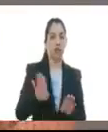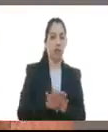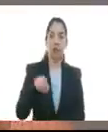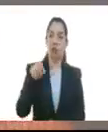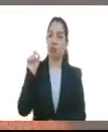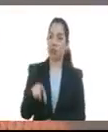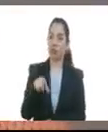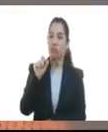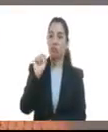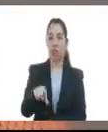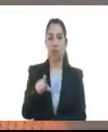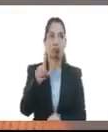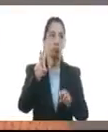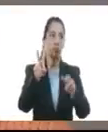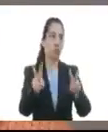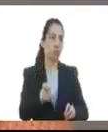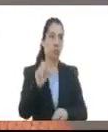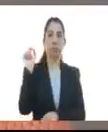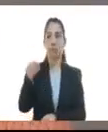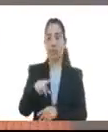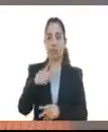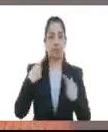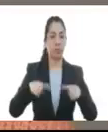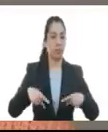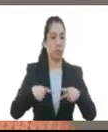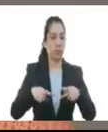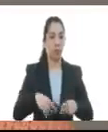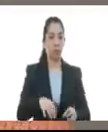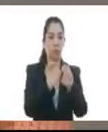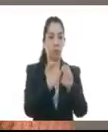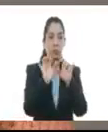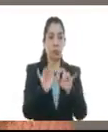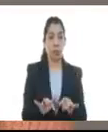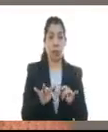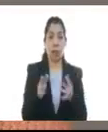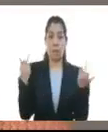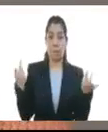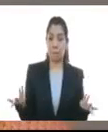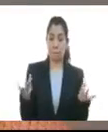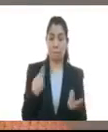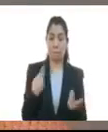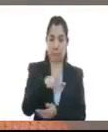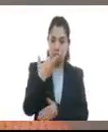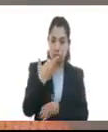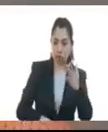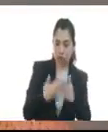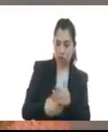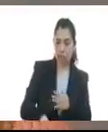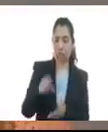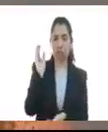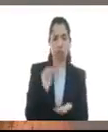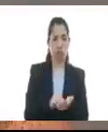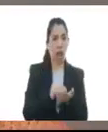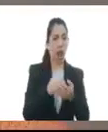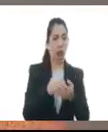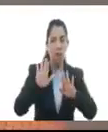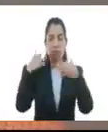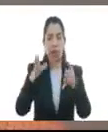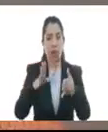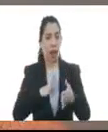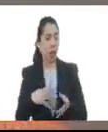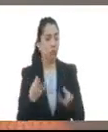las mismas personas y que muchas veces pues hay tanto talento y tantas problemáticas que